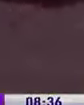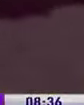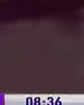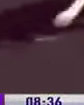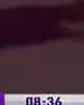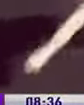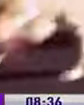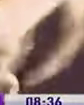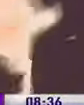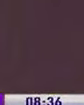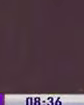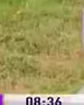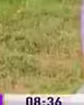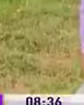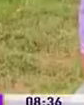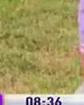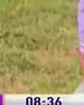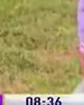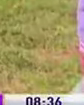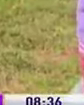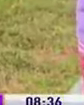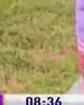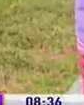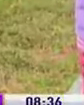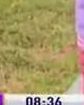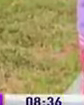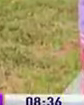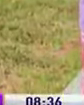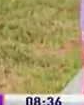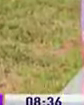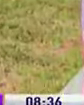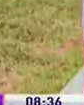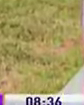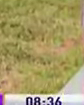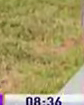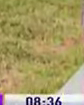vacas ensucian todo el parque. Entonces la culpa es de la vaca.